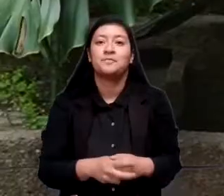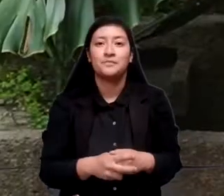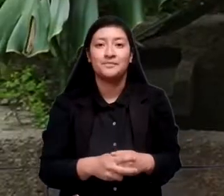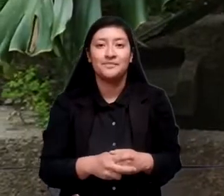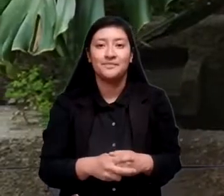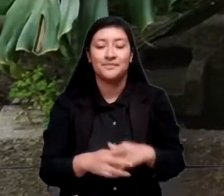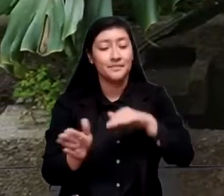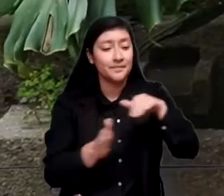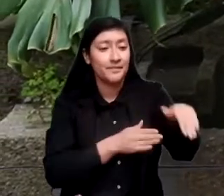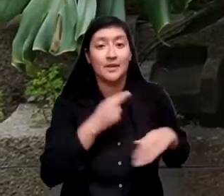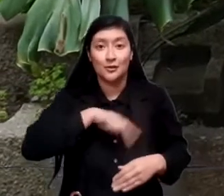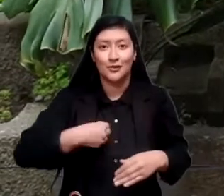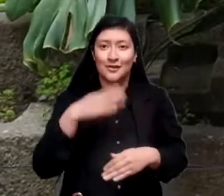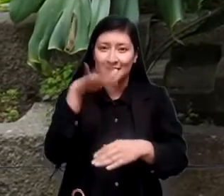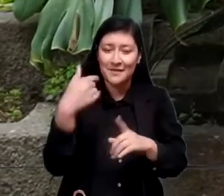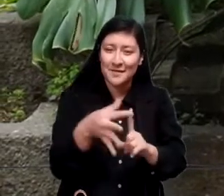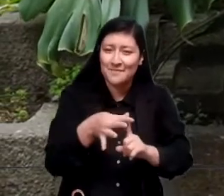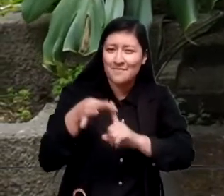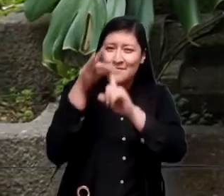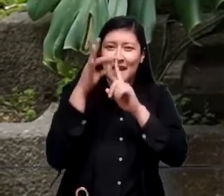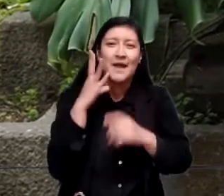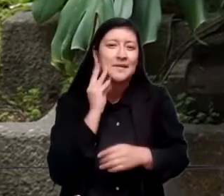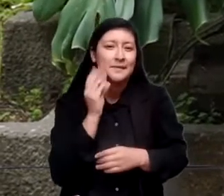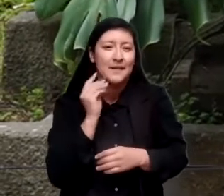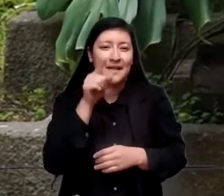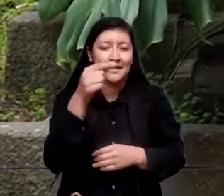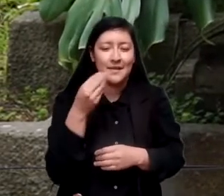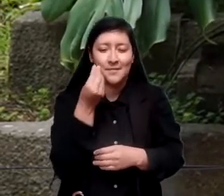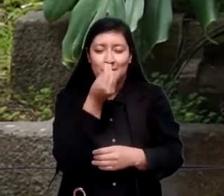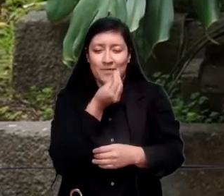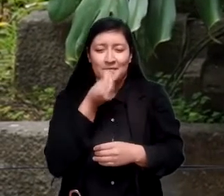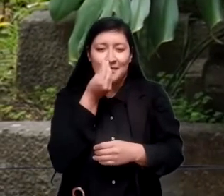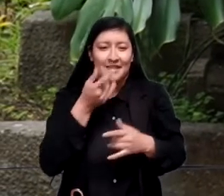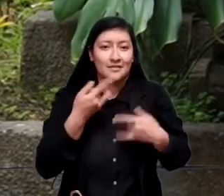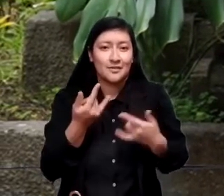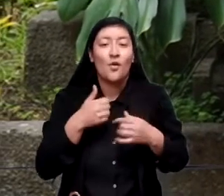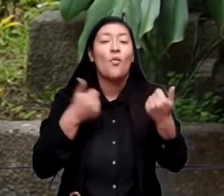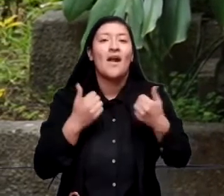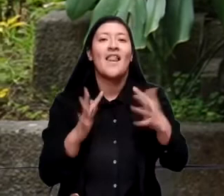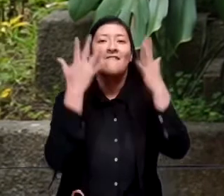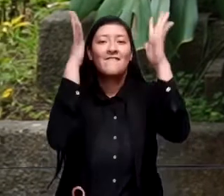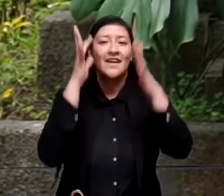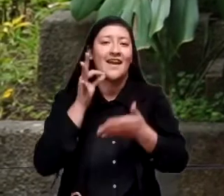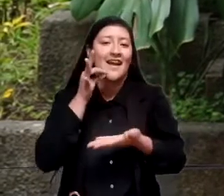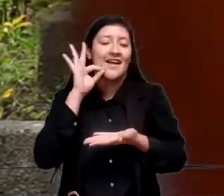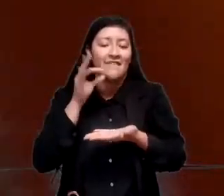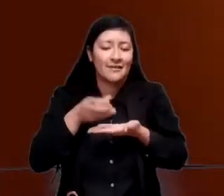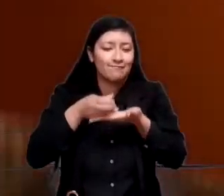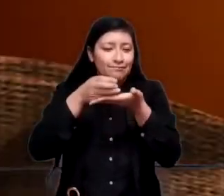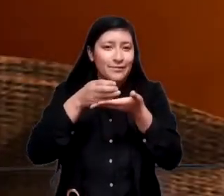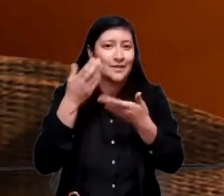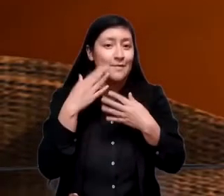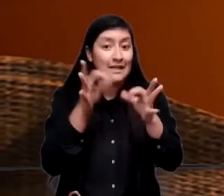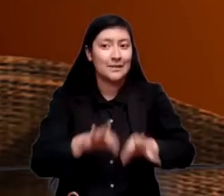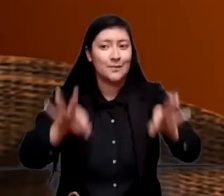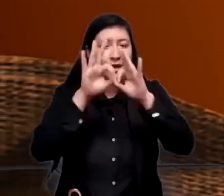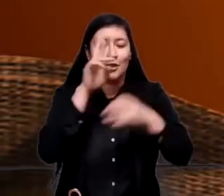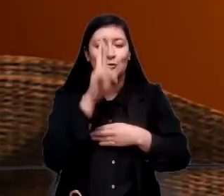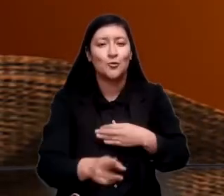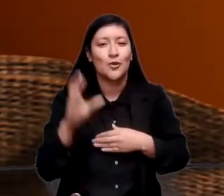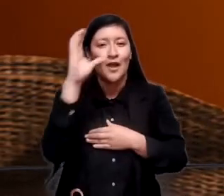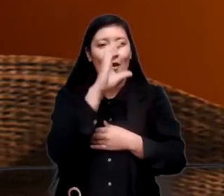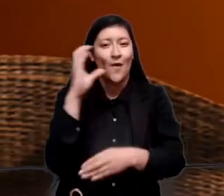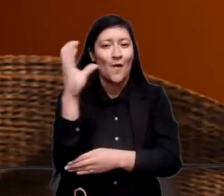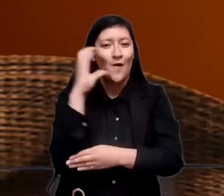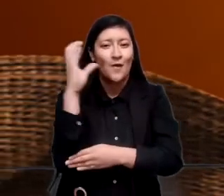nariñenses. Queremos invitarlos a que vivan una experiencia inolvidable para sus sentidos. La Feria de Café más importante